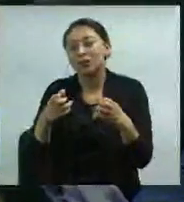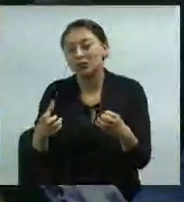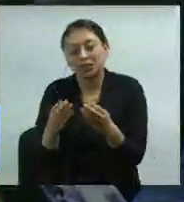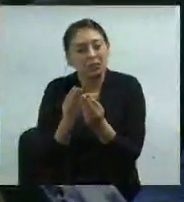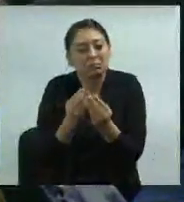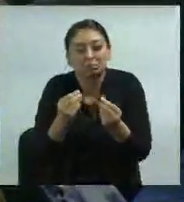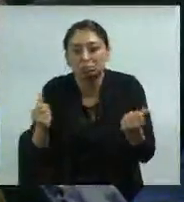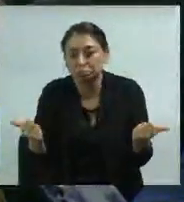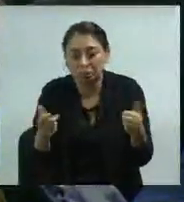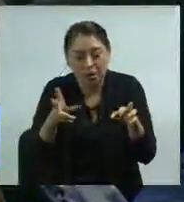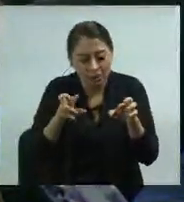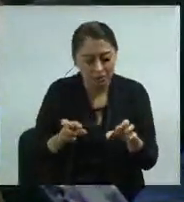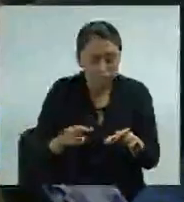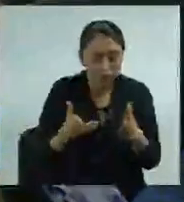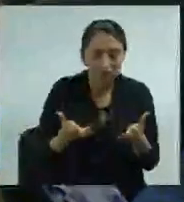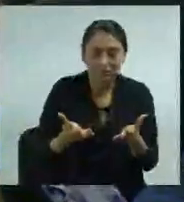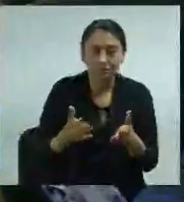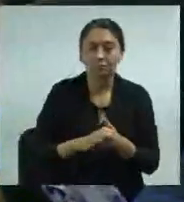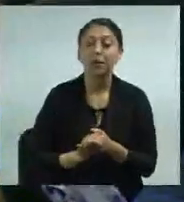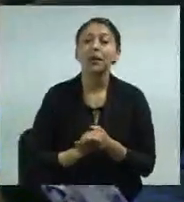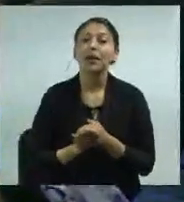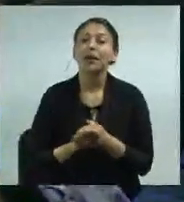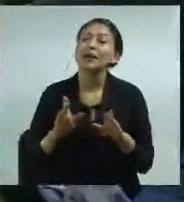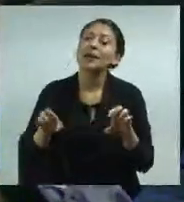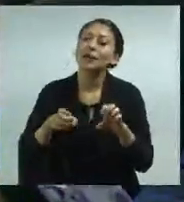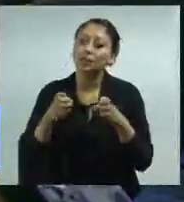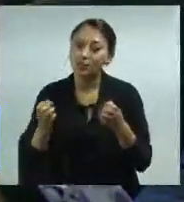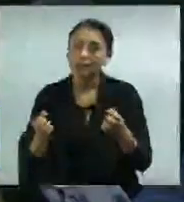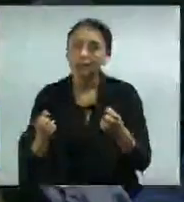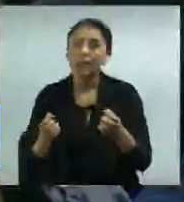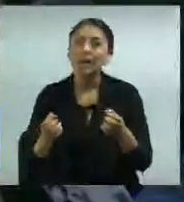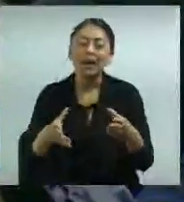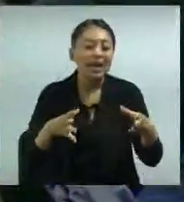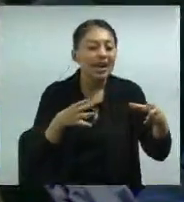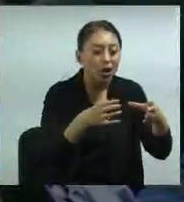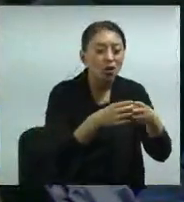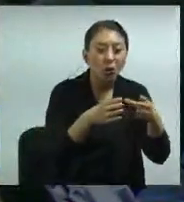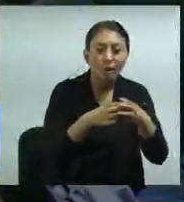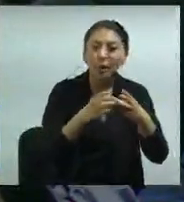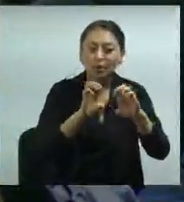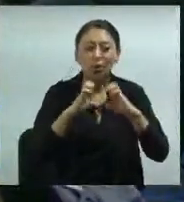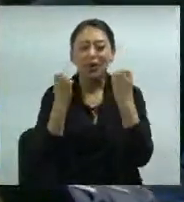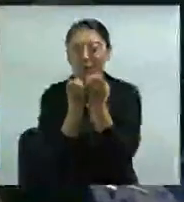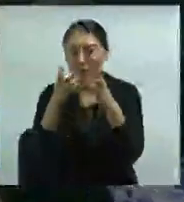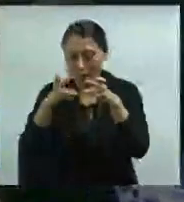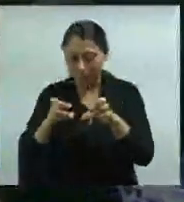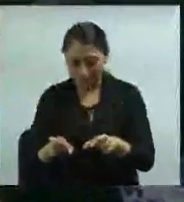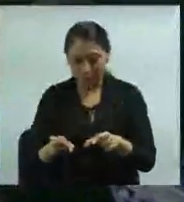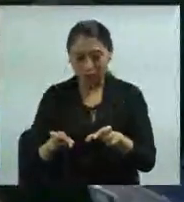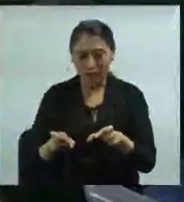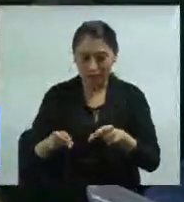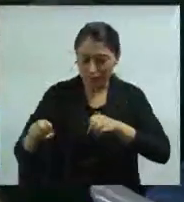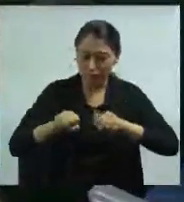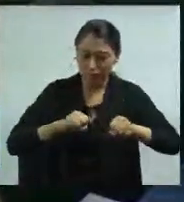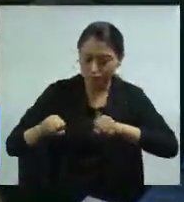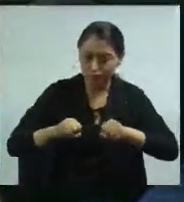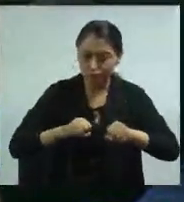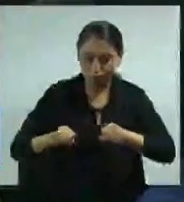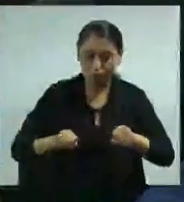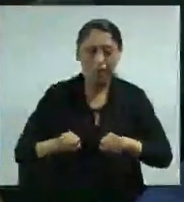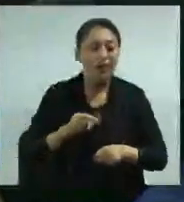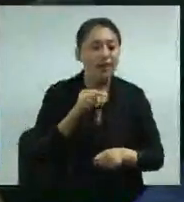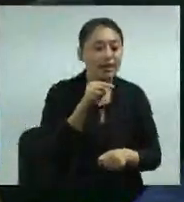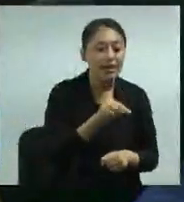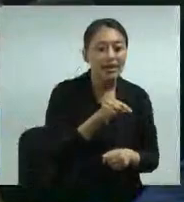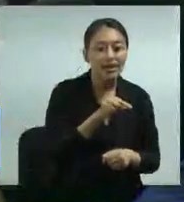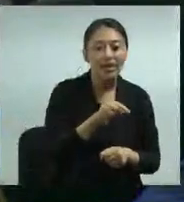capacitado. Pero el problema con los brigadistas es que si usted los saca de lo que están haciendo, ellos tendrían que pagarles